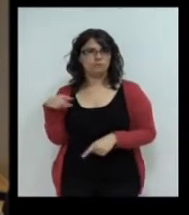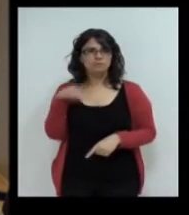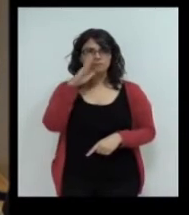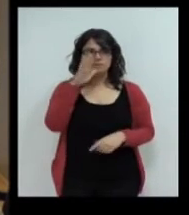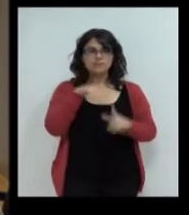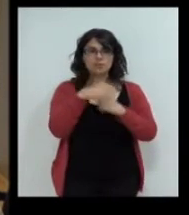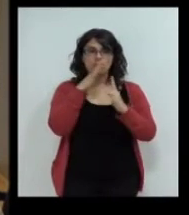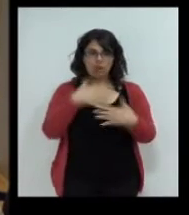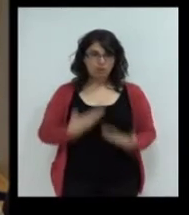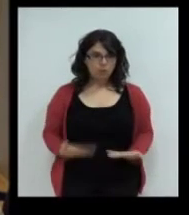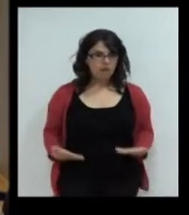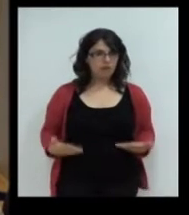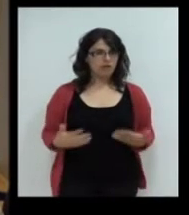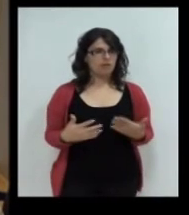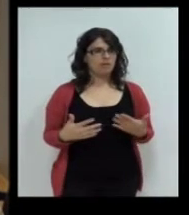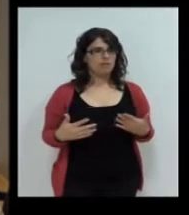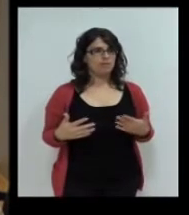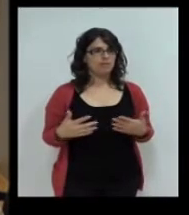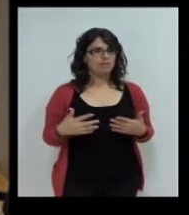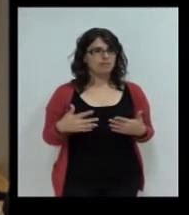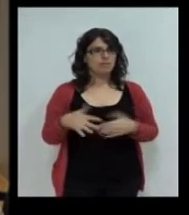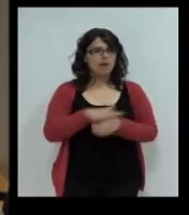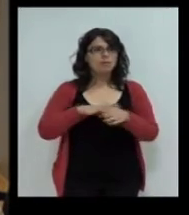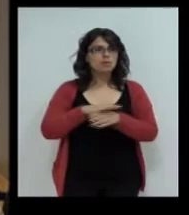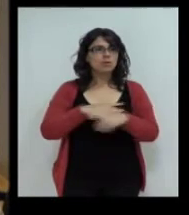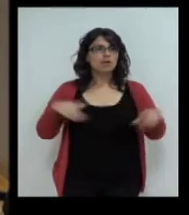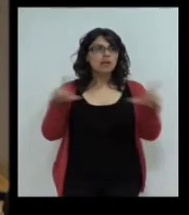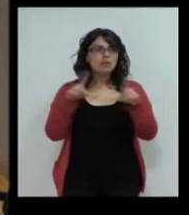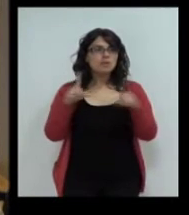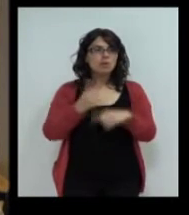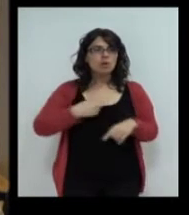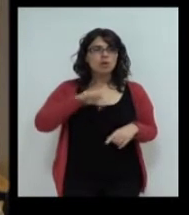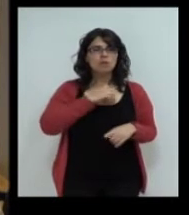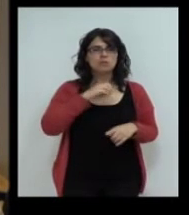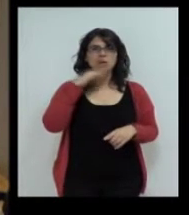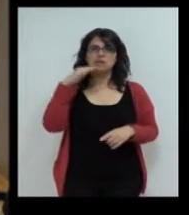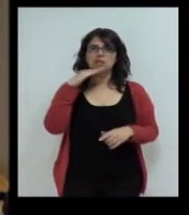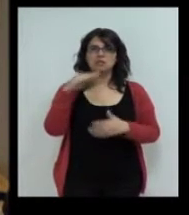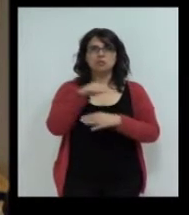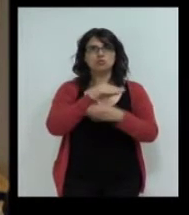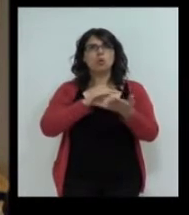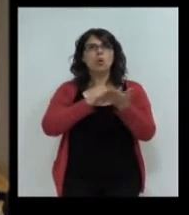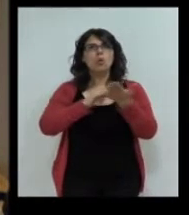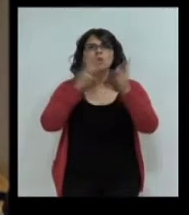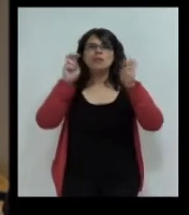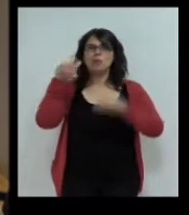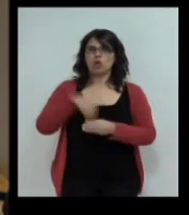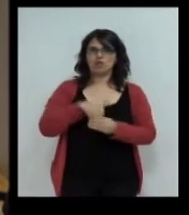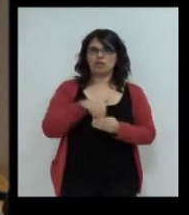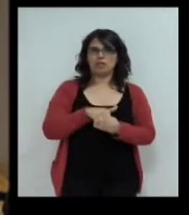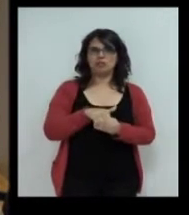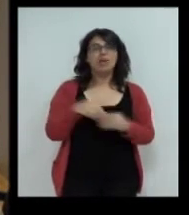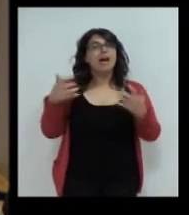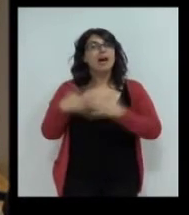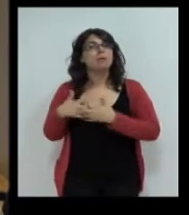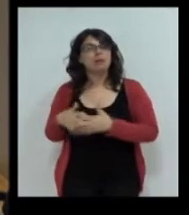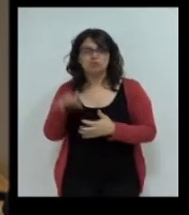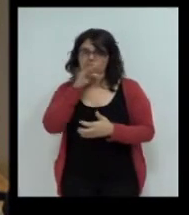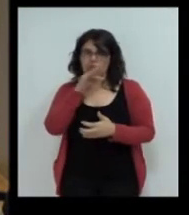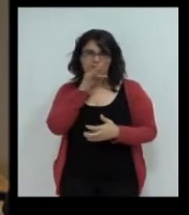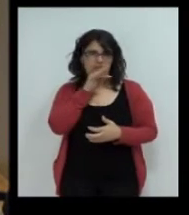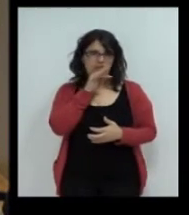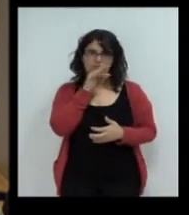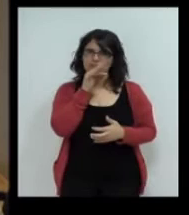en la que en el ámbito de televisión lo tenemos medio resuelto en cuanto a los contenidos, no en cuanto a los dispositivos, la